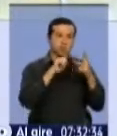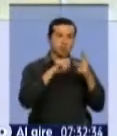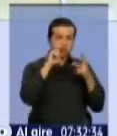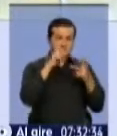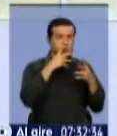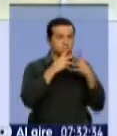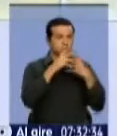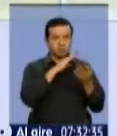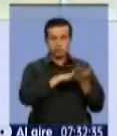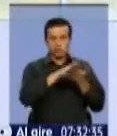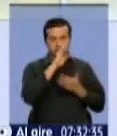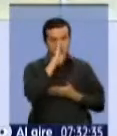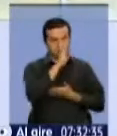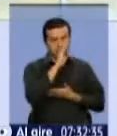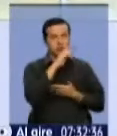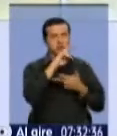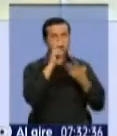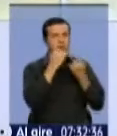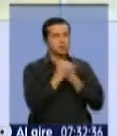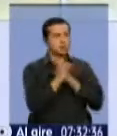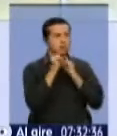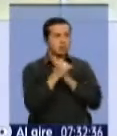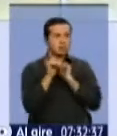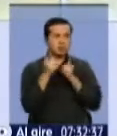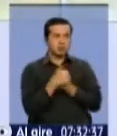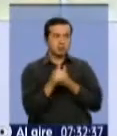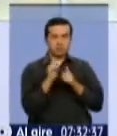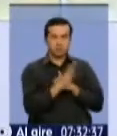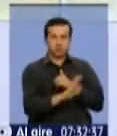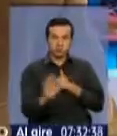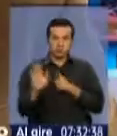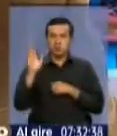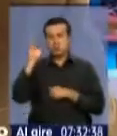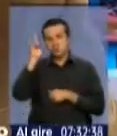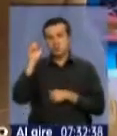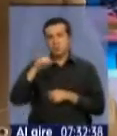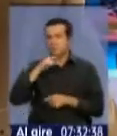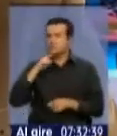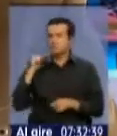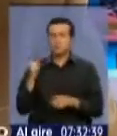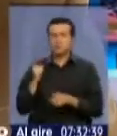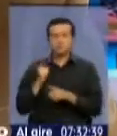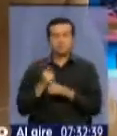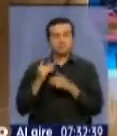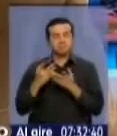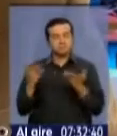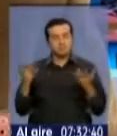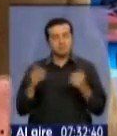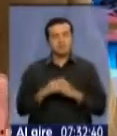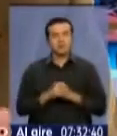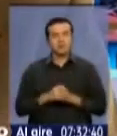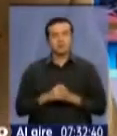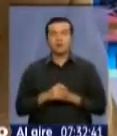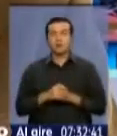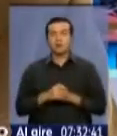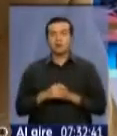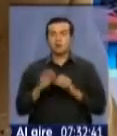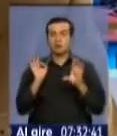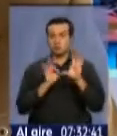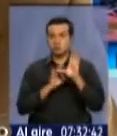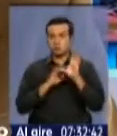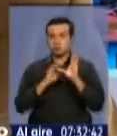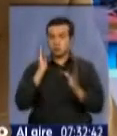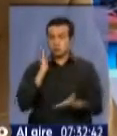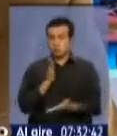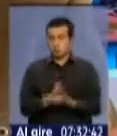de transparencia, en términos de independencia y autonomía de las funciones. Sí, yo creo ahí sí que ha habido... Eliminarle el